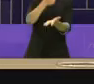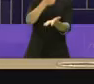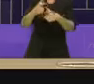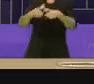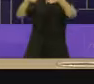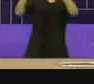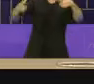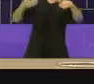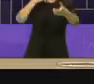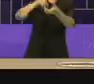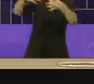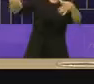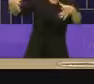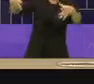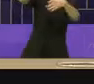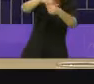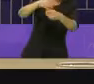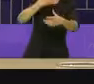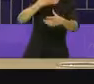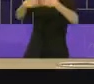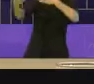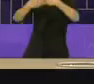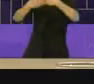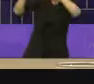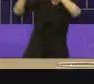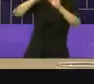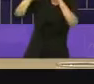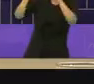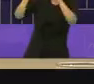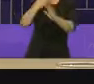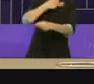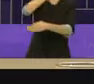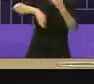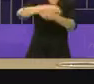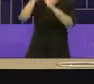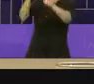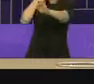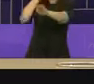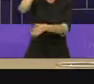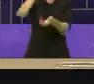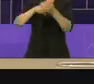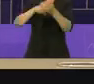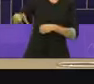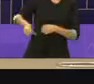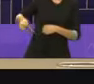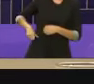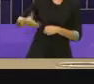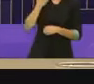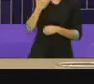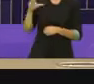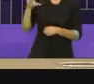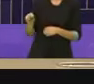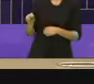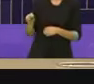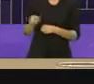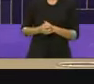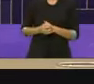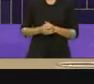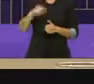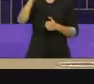incluyente, moderna. Esta ciudad lo tiene todo menos un buen gobierno. La Ciudad de México está